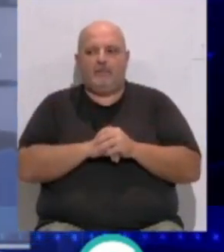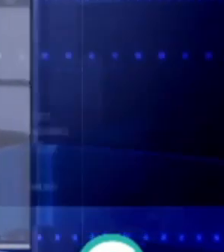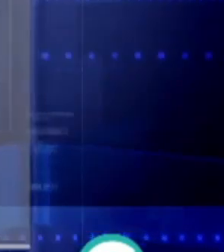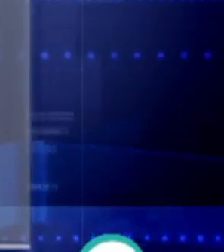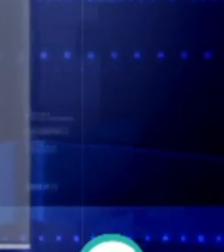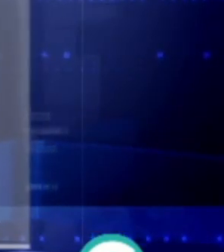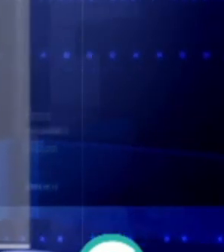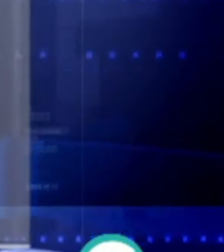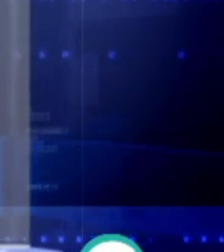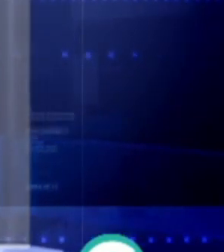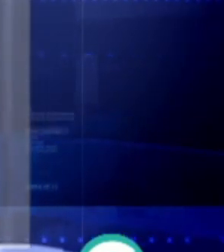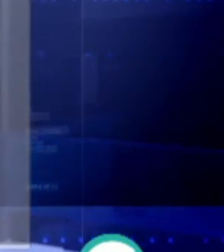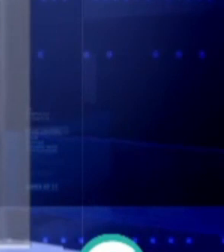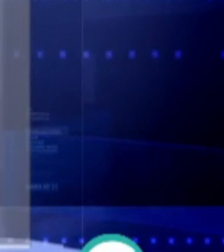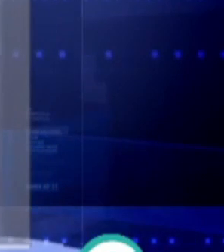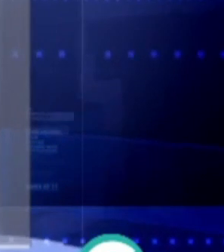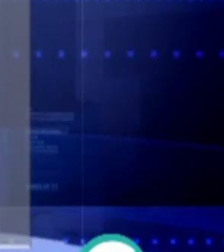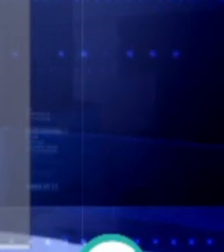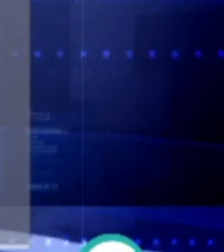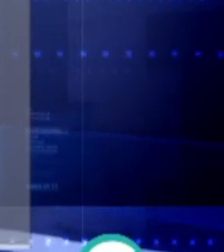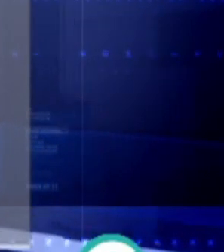A